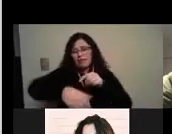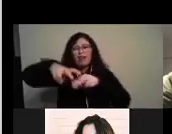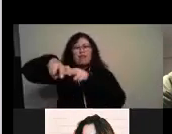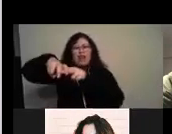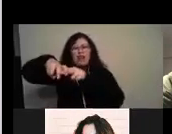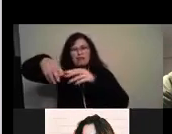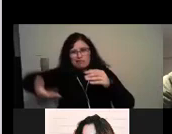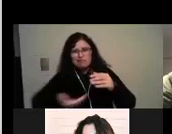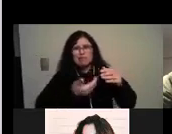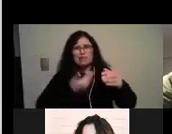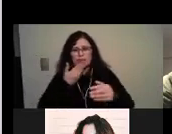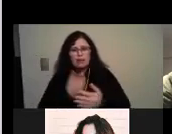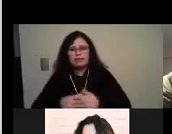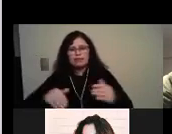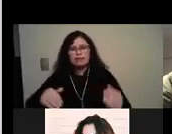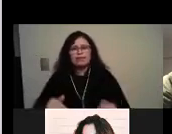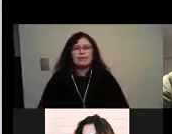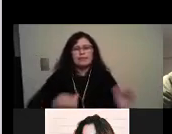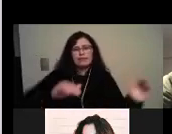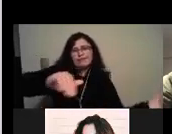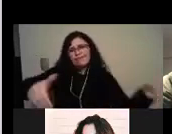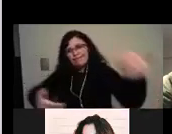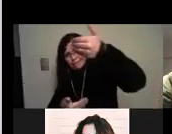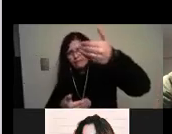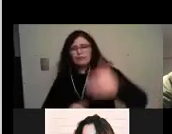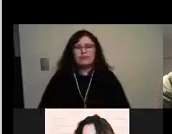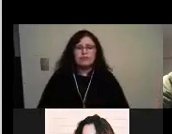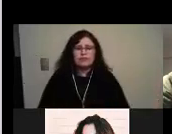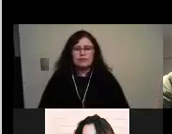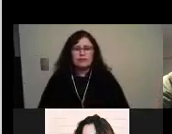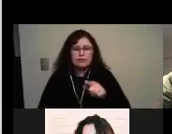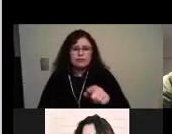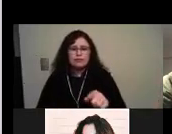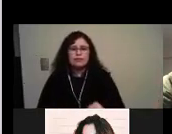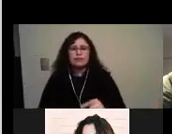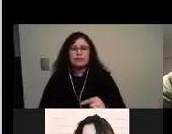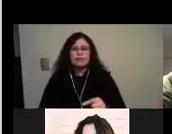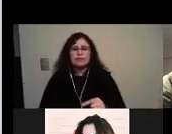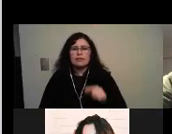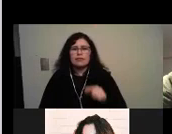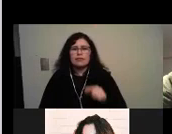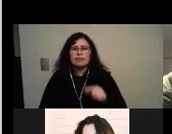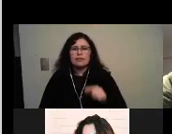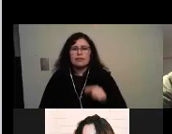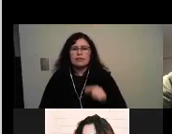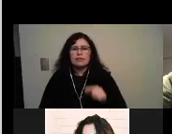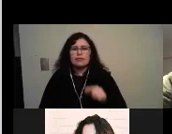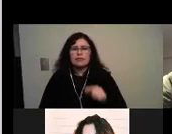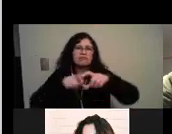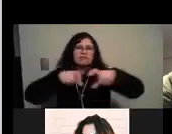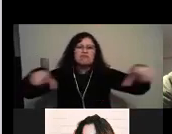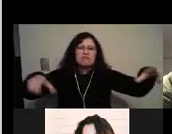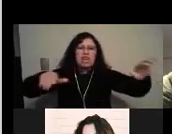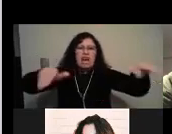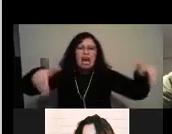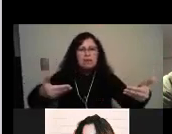El mismo procedimiento, ¿ya? Las camillas llevan silla de ruedas, en general ustedes no van a hacer traslado de paciente en camilla,